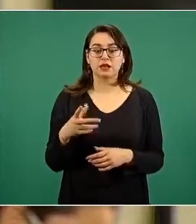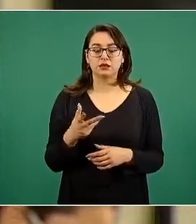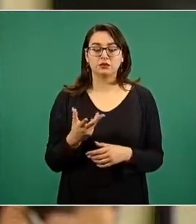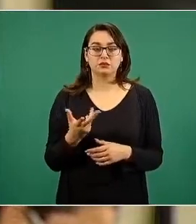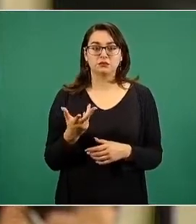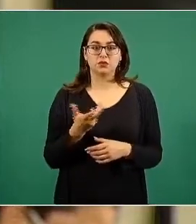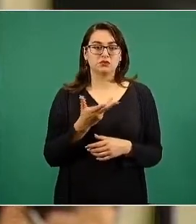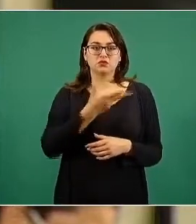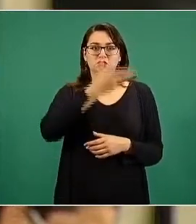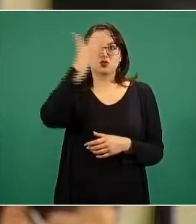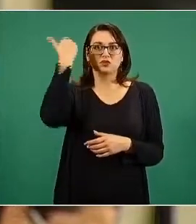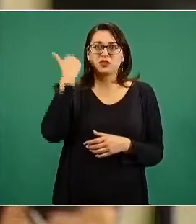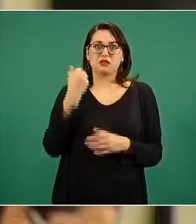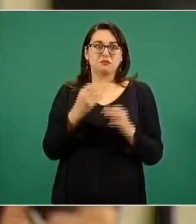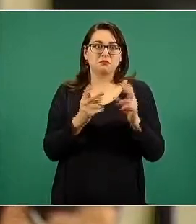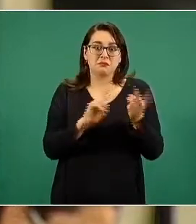llamarlo.